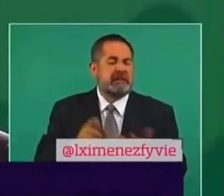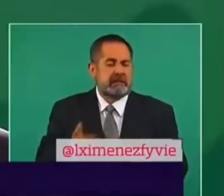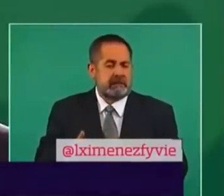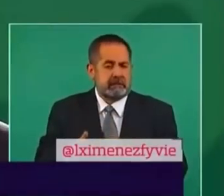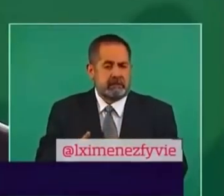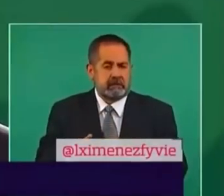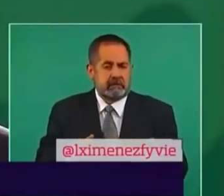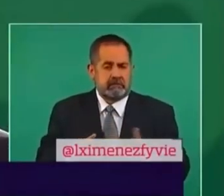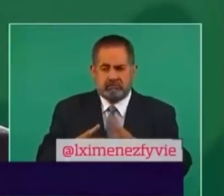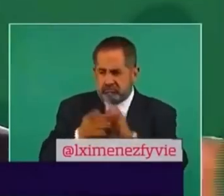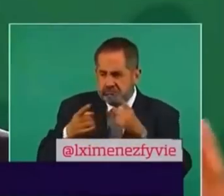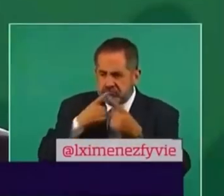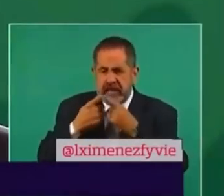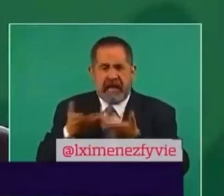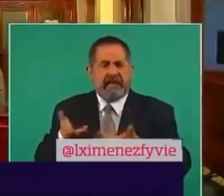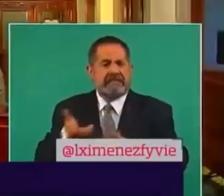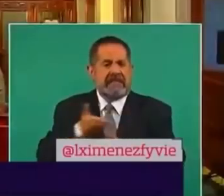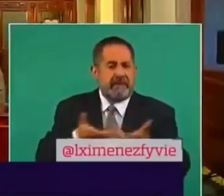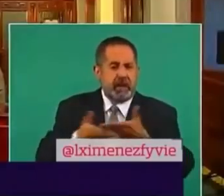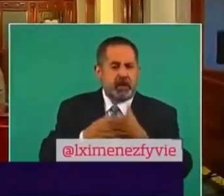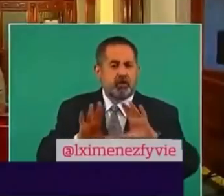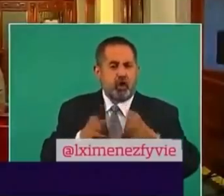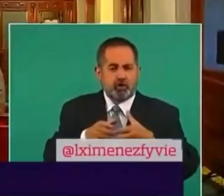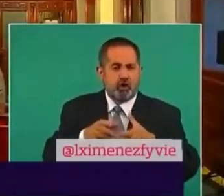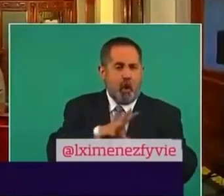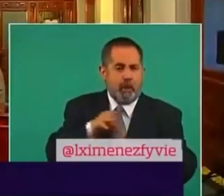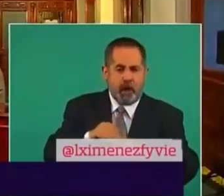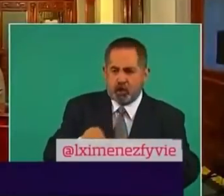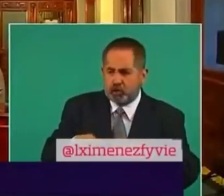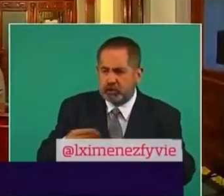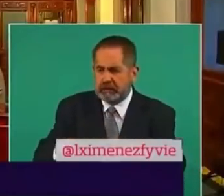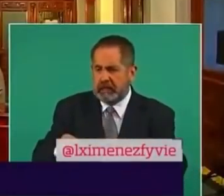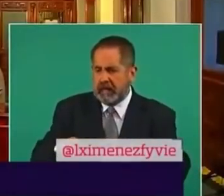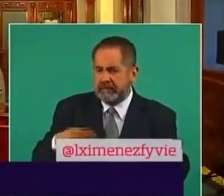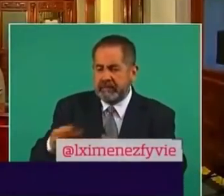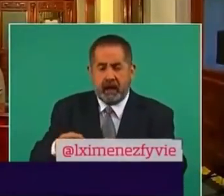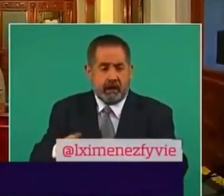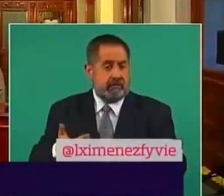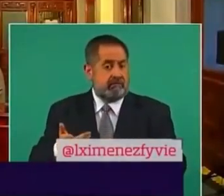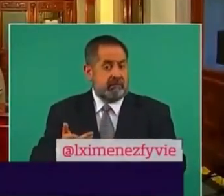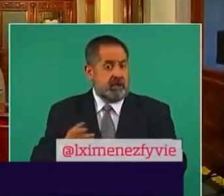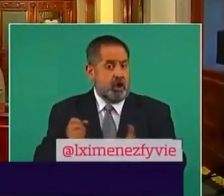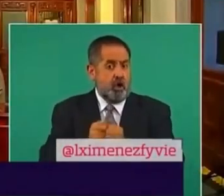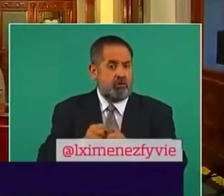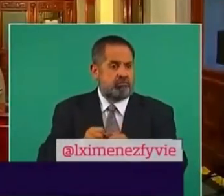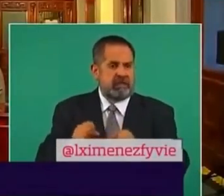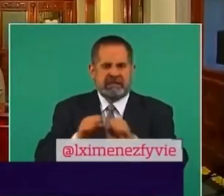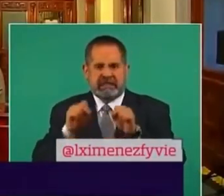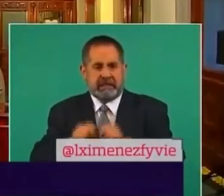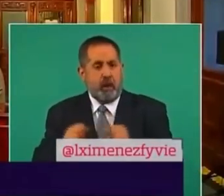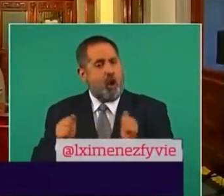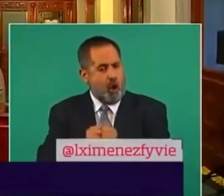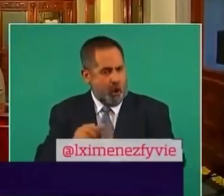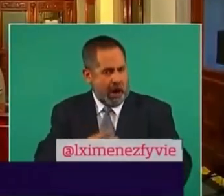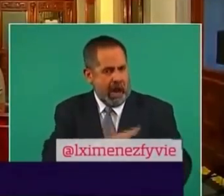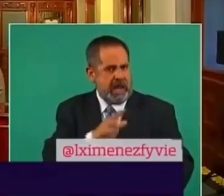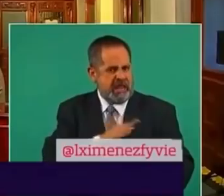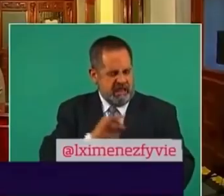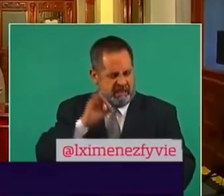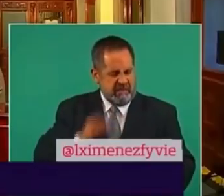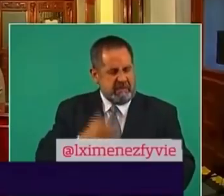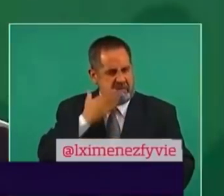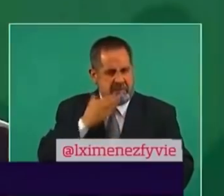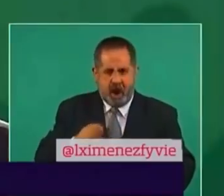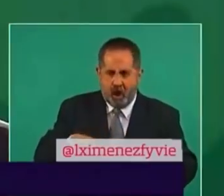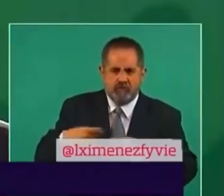No, mariachis y todo. No, es en serio. Ve las fotos, pastel, mariachis y toda, así, ¿no? Y uno